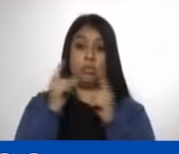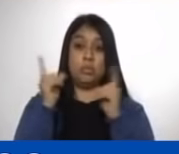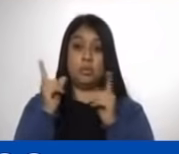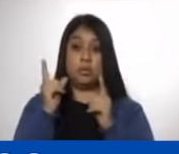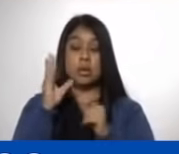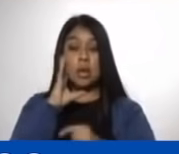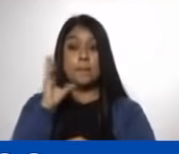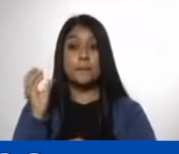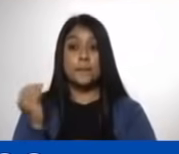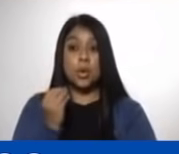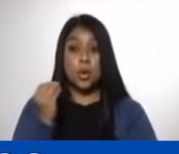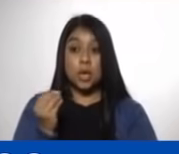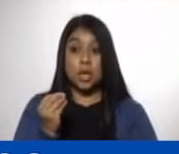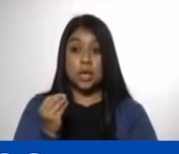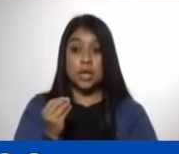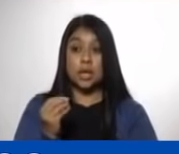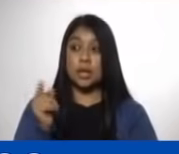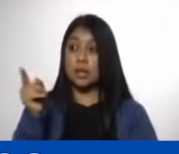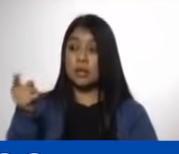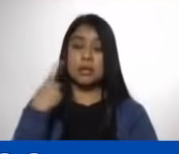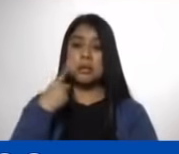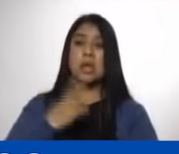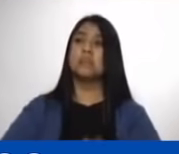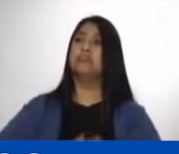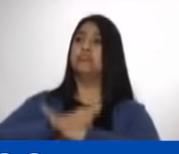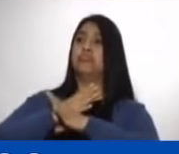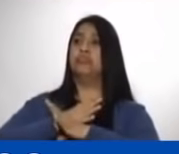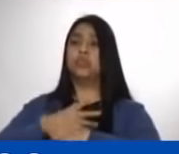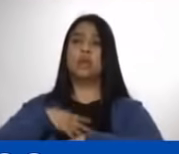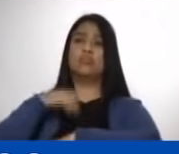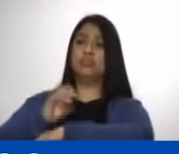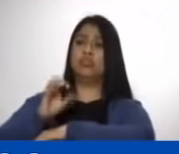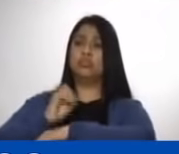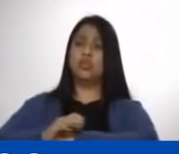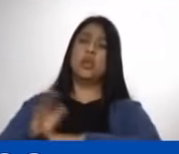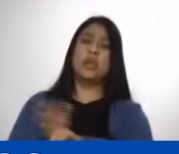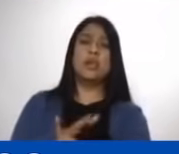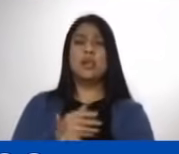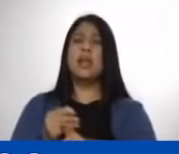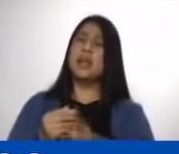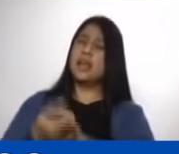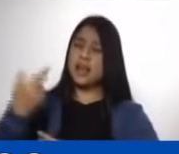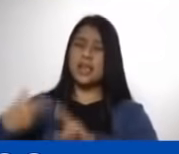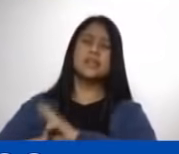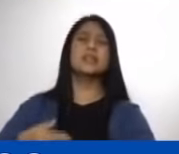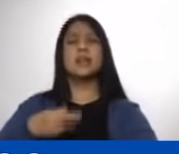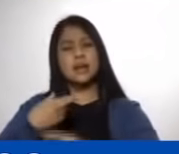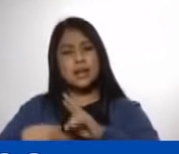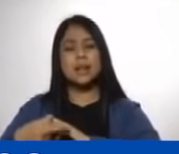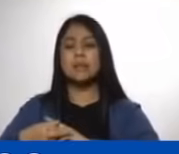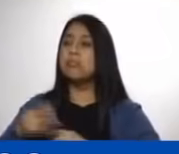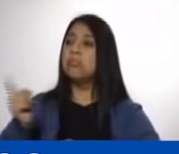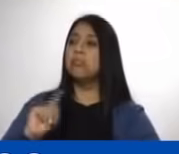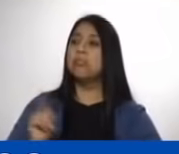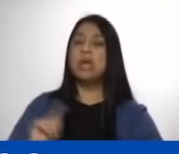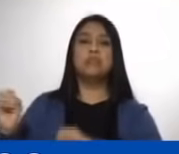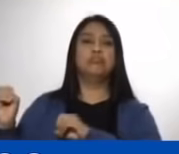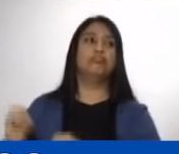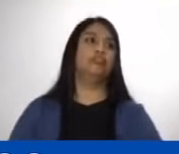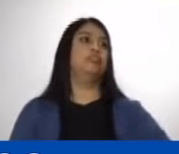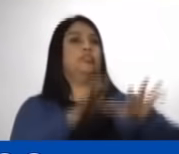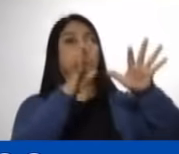lejos de ejercer ese carácter de disuasión para evitar que ese flujo se proyectara hacia